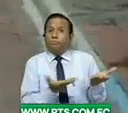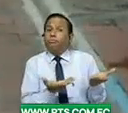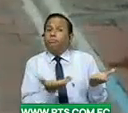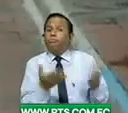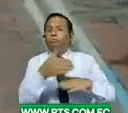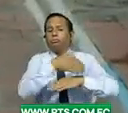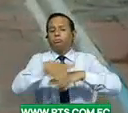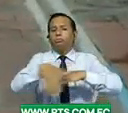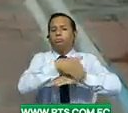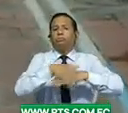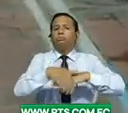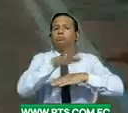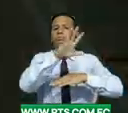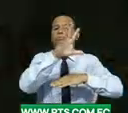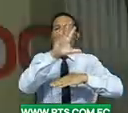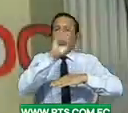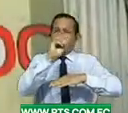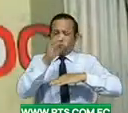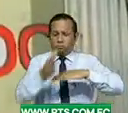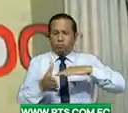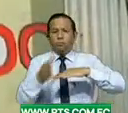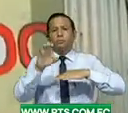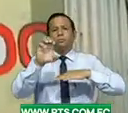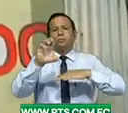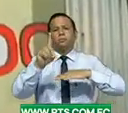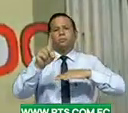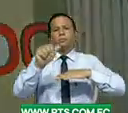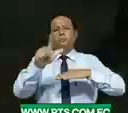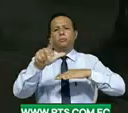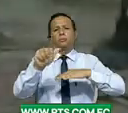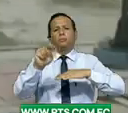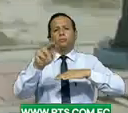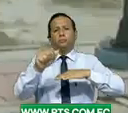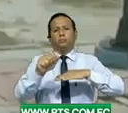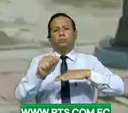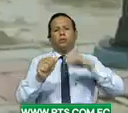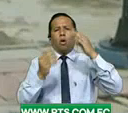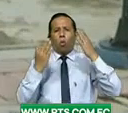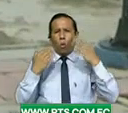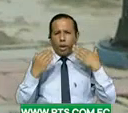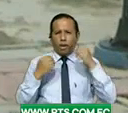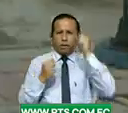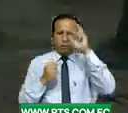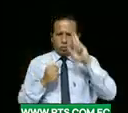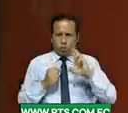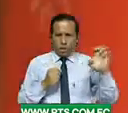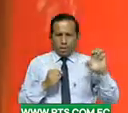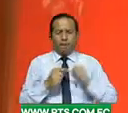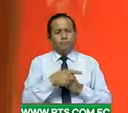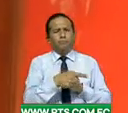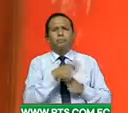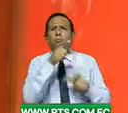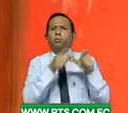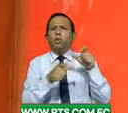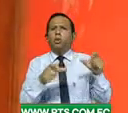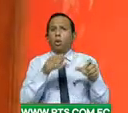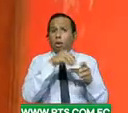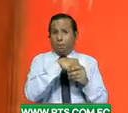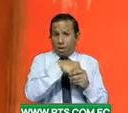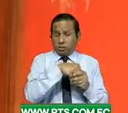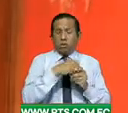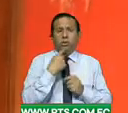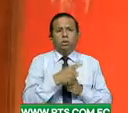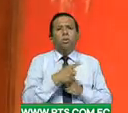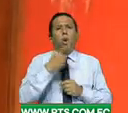Sedalana, suburbio de Guayaquil. Habitantes del sector mencionan que 12 sujetos forzaron las seguridades del